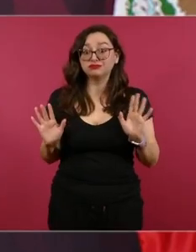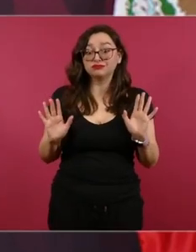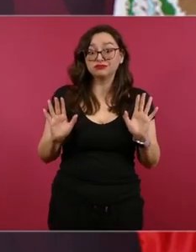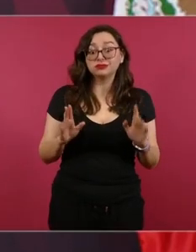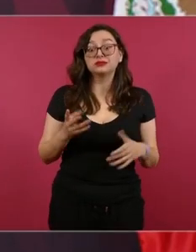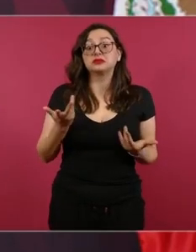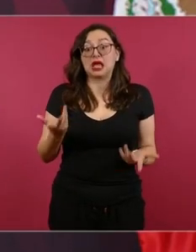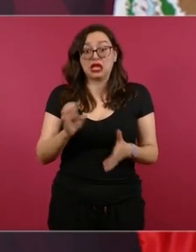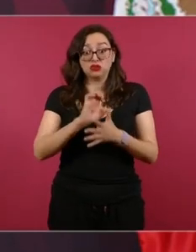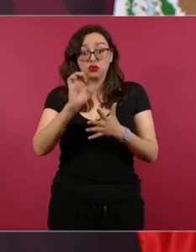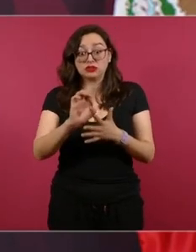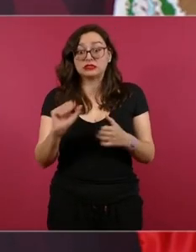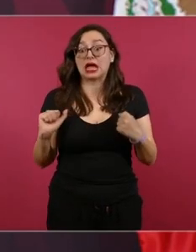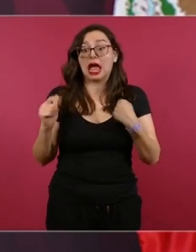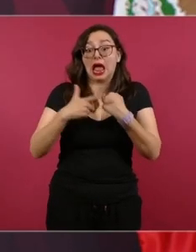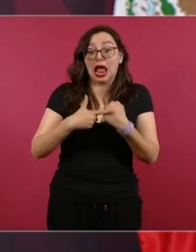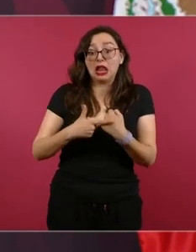va a ser falso.